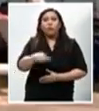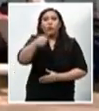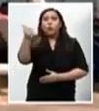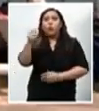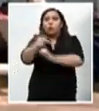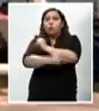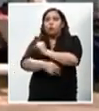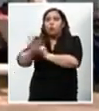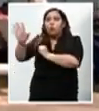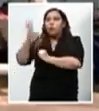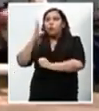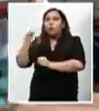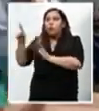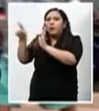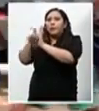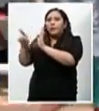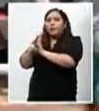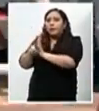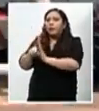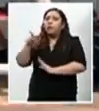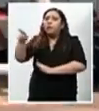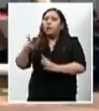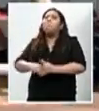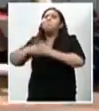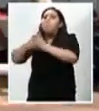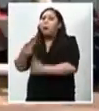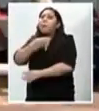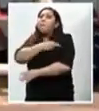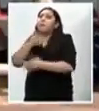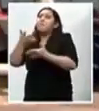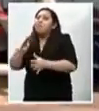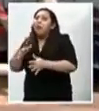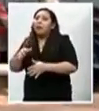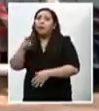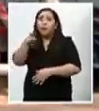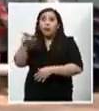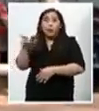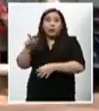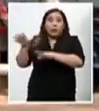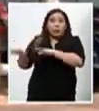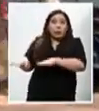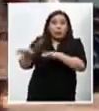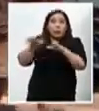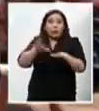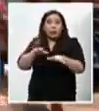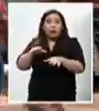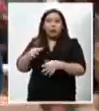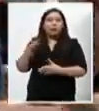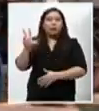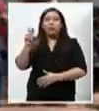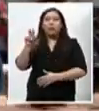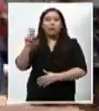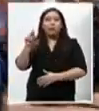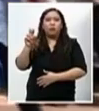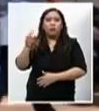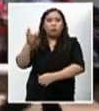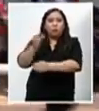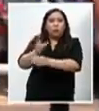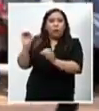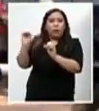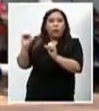países. A pesar de que comenzaron a vacunarse, se relajaron con sus medidas de bioseguridad. Por eso les